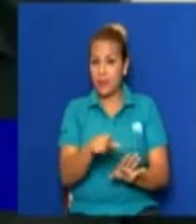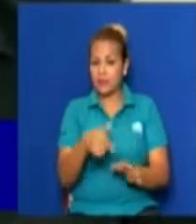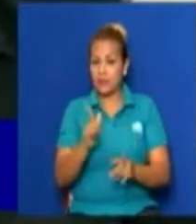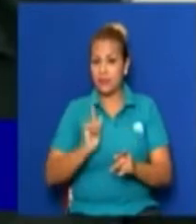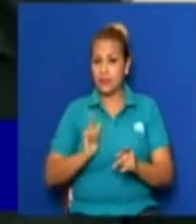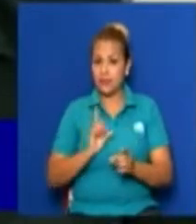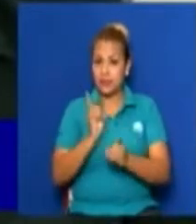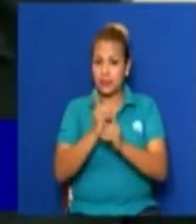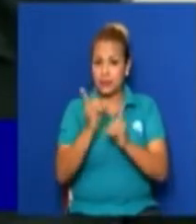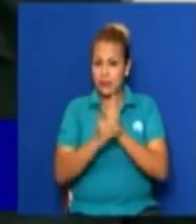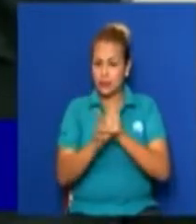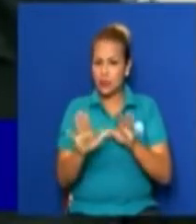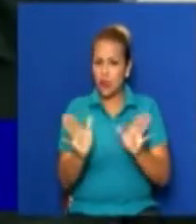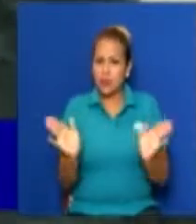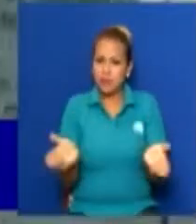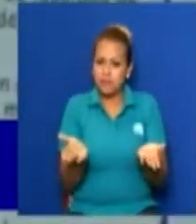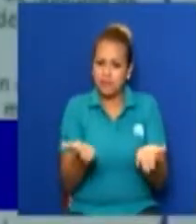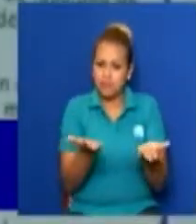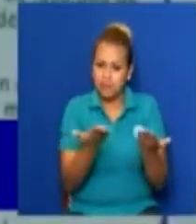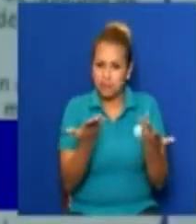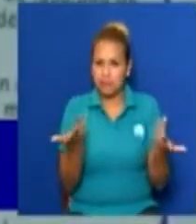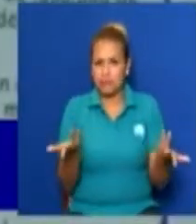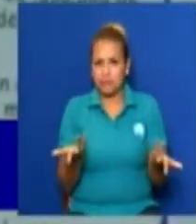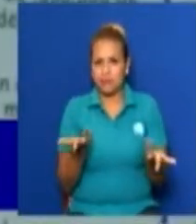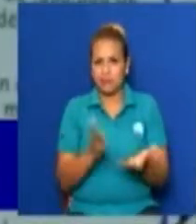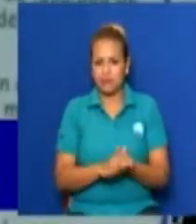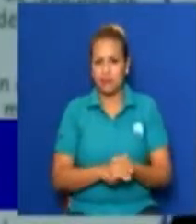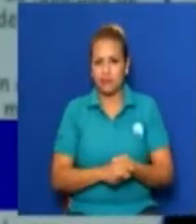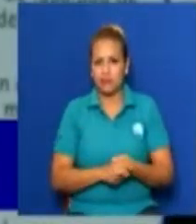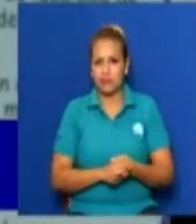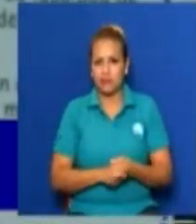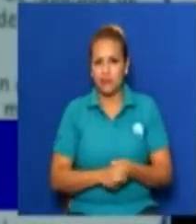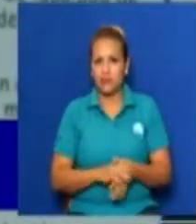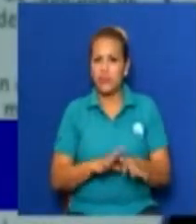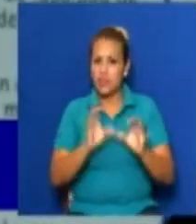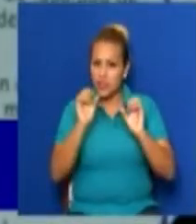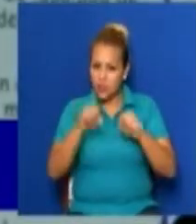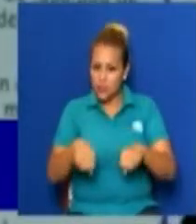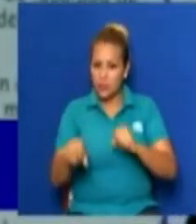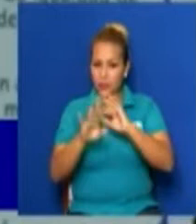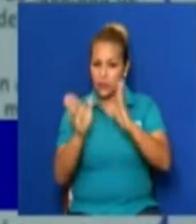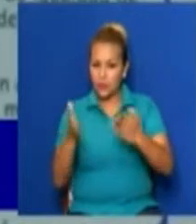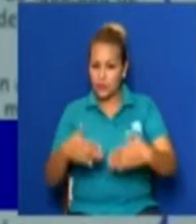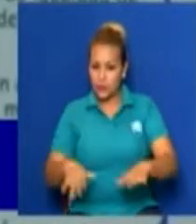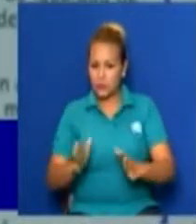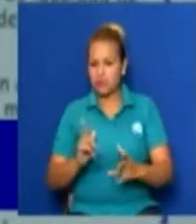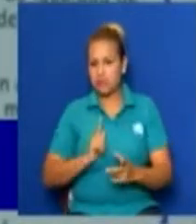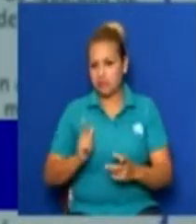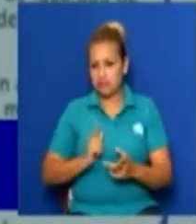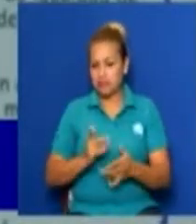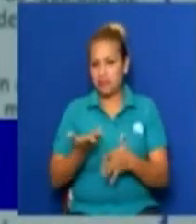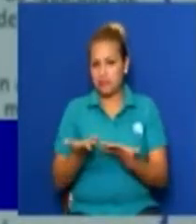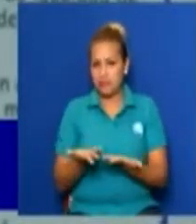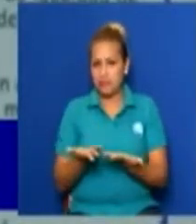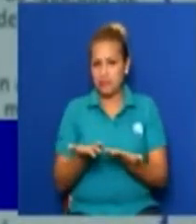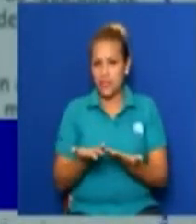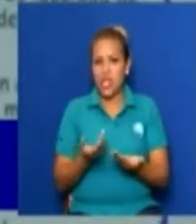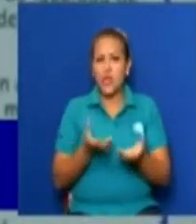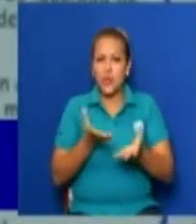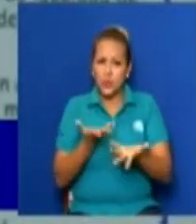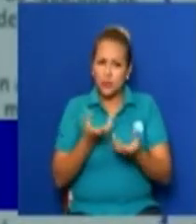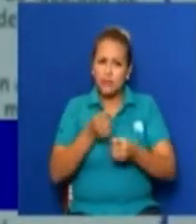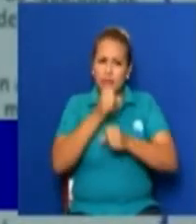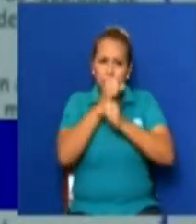una promoción, ¿verdad?, que la mujer tenga esa